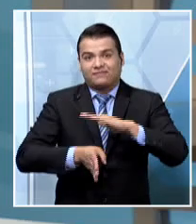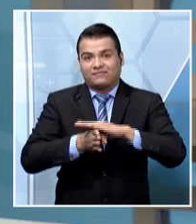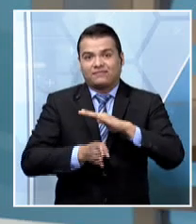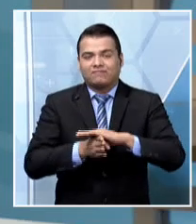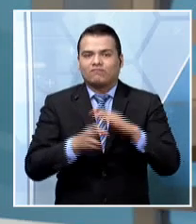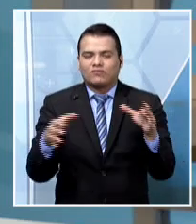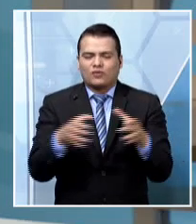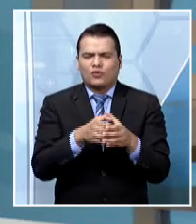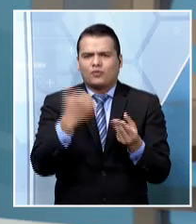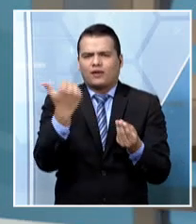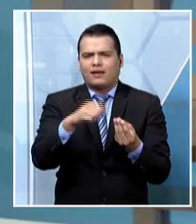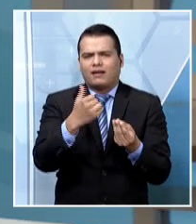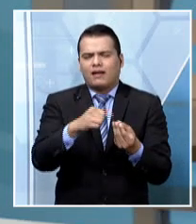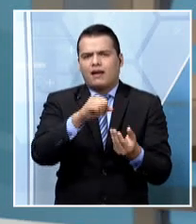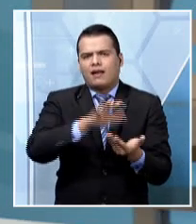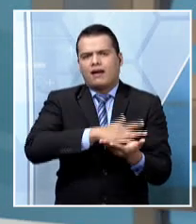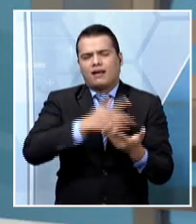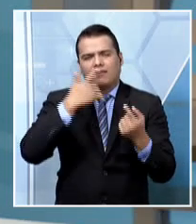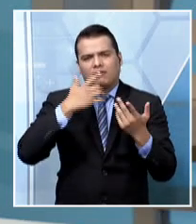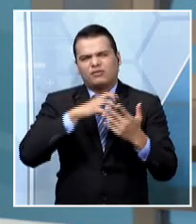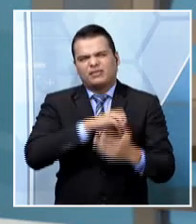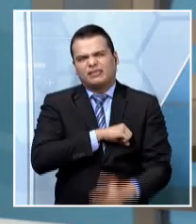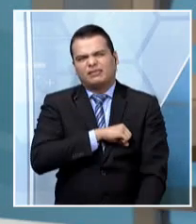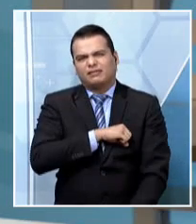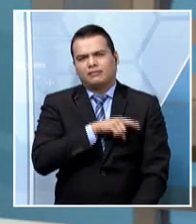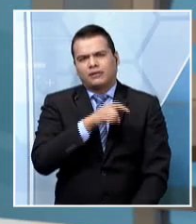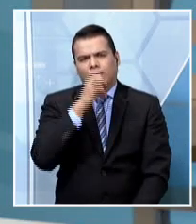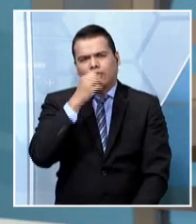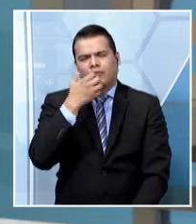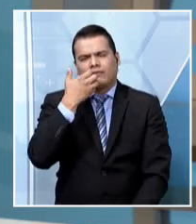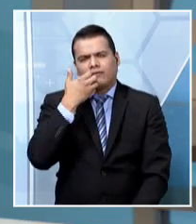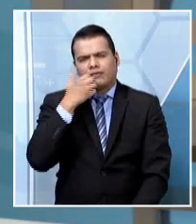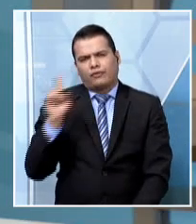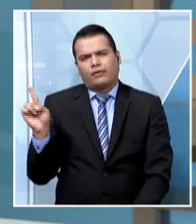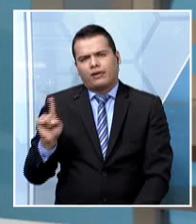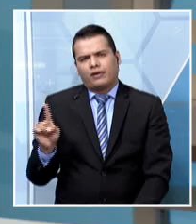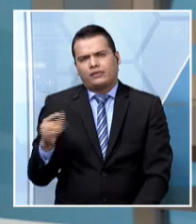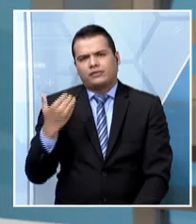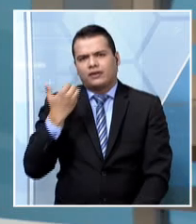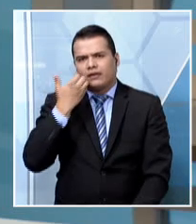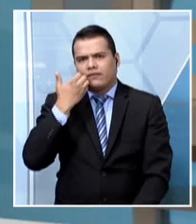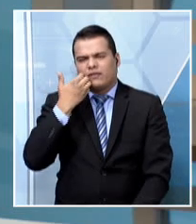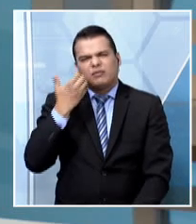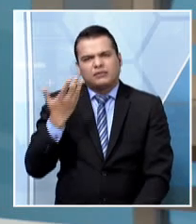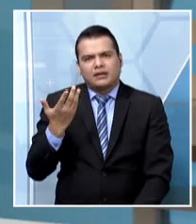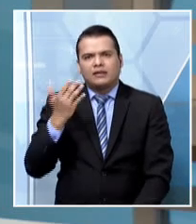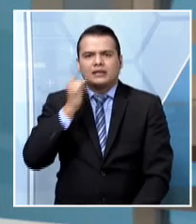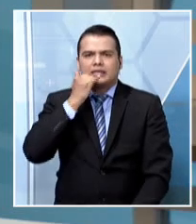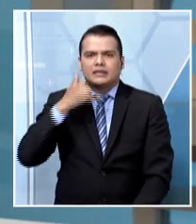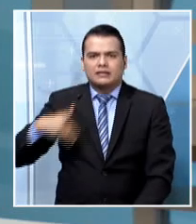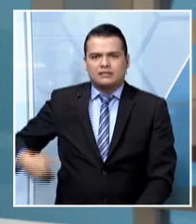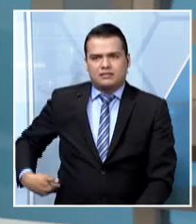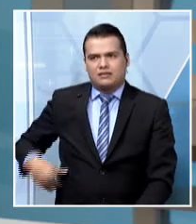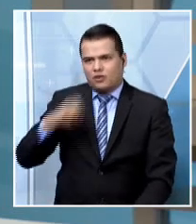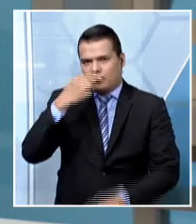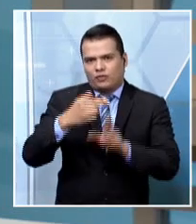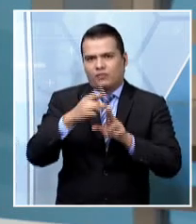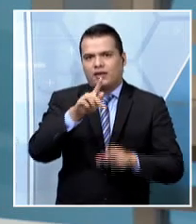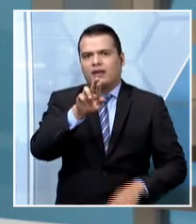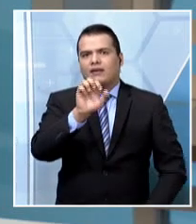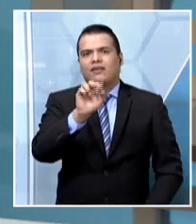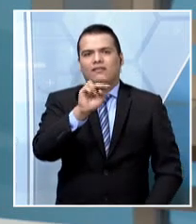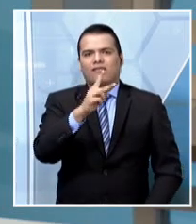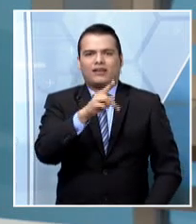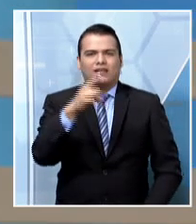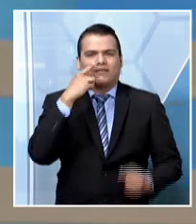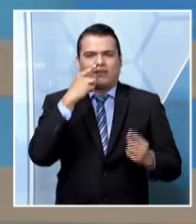el mundo de la salsa está de luto luego de una larga lucha contra una enfermedad renal falleció ayer en cali franja lebron el menor de la icónica